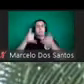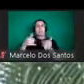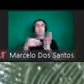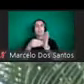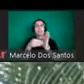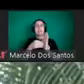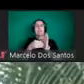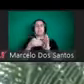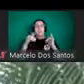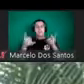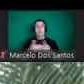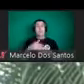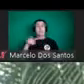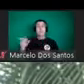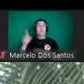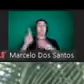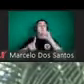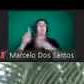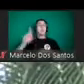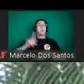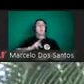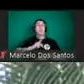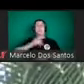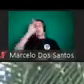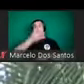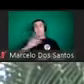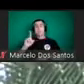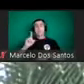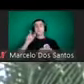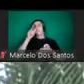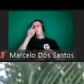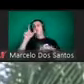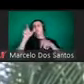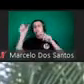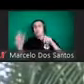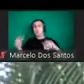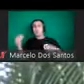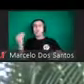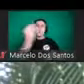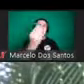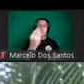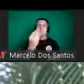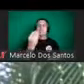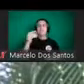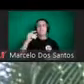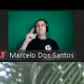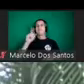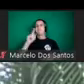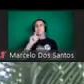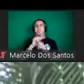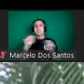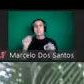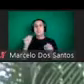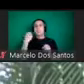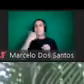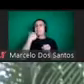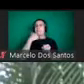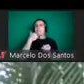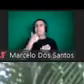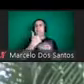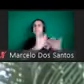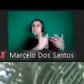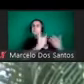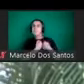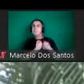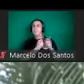más cercano en ese proceso de inducción y de reinducción en muchos casos también dentro de las instituciones. Así que